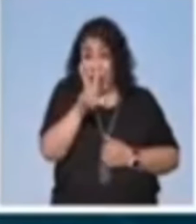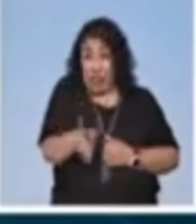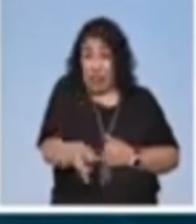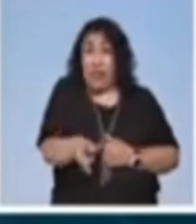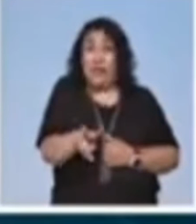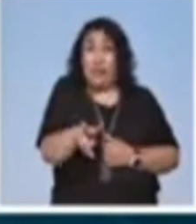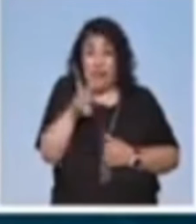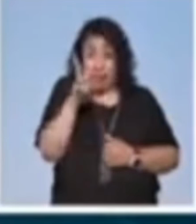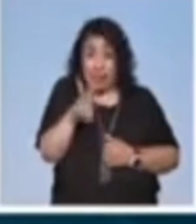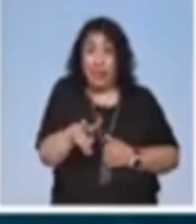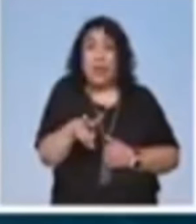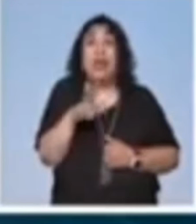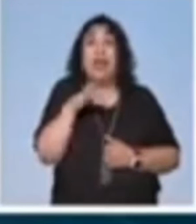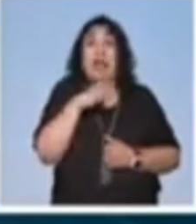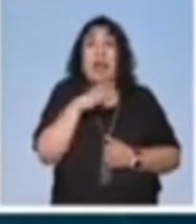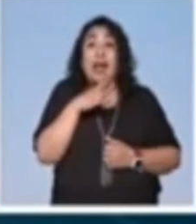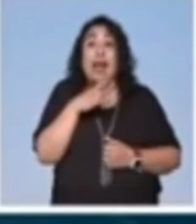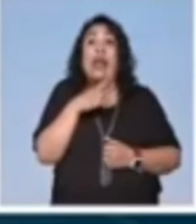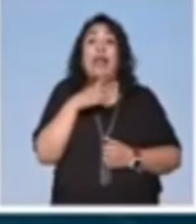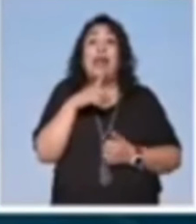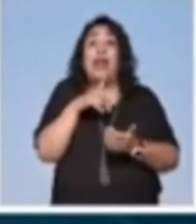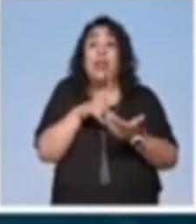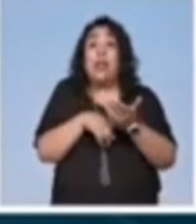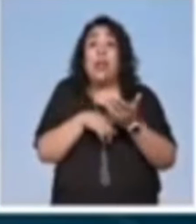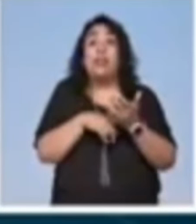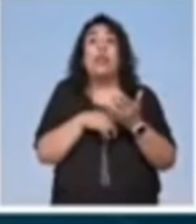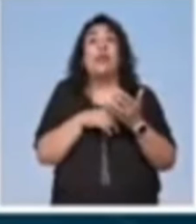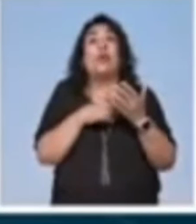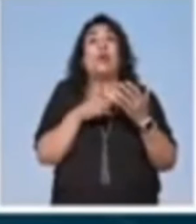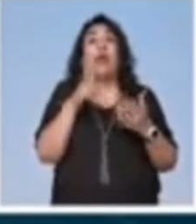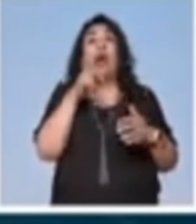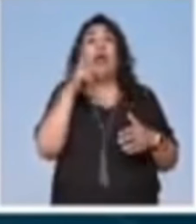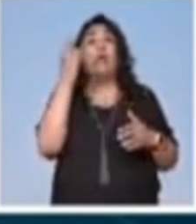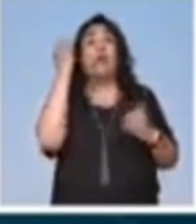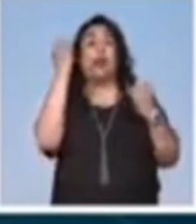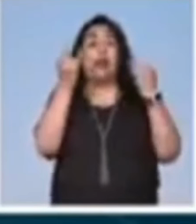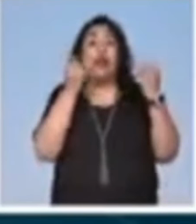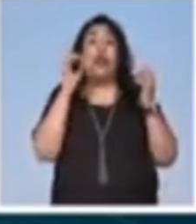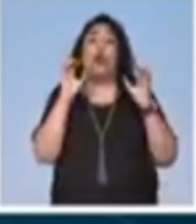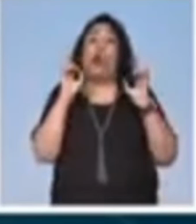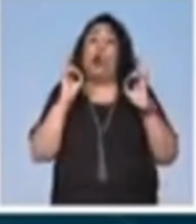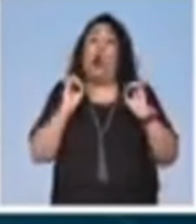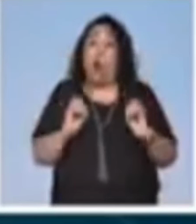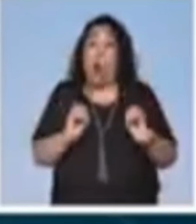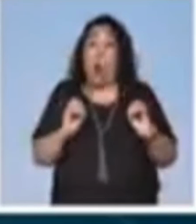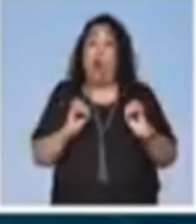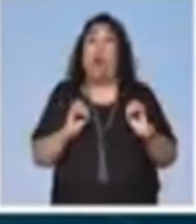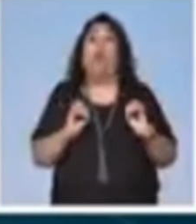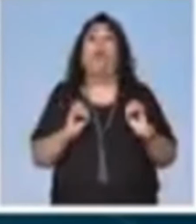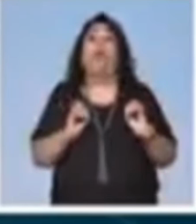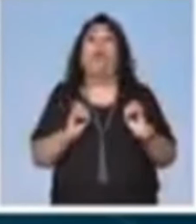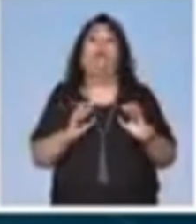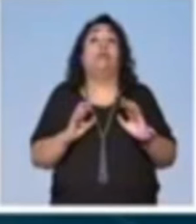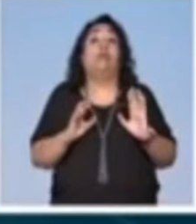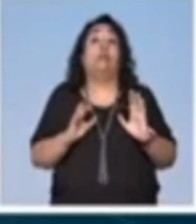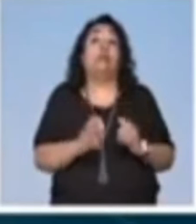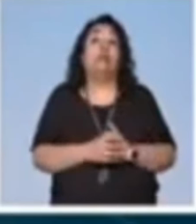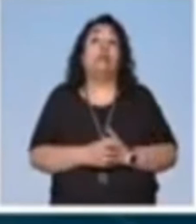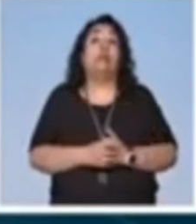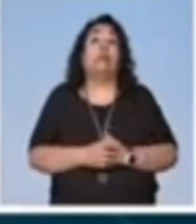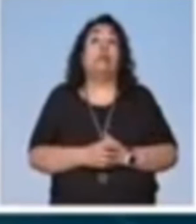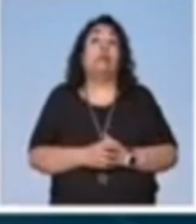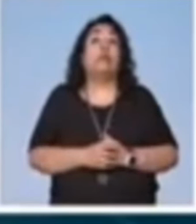realmente tiene impresa el alma del creador o si está hecho con